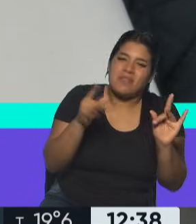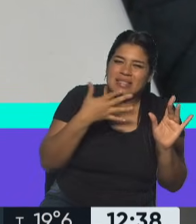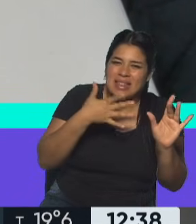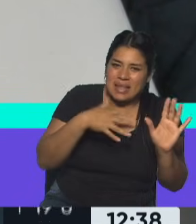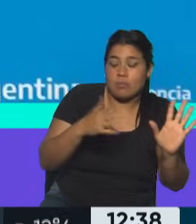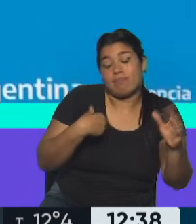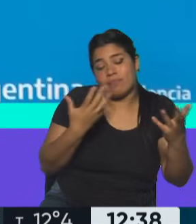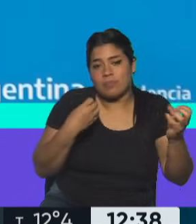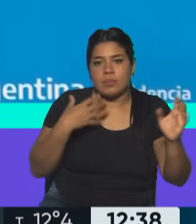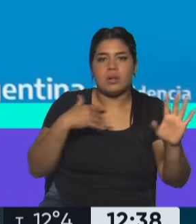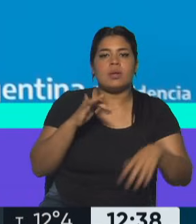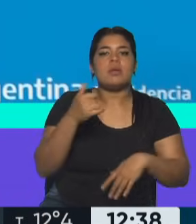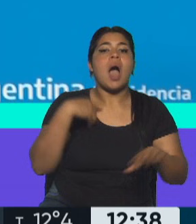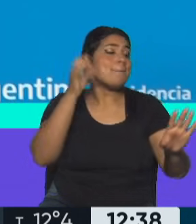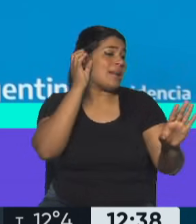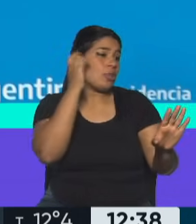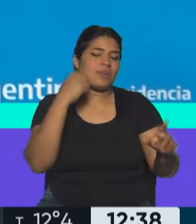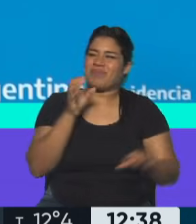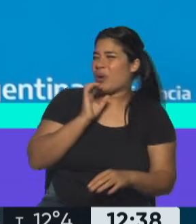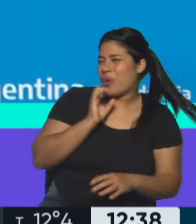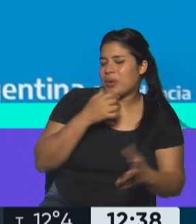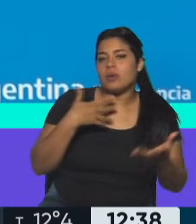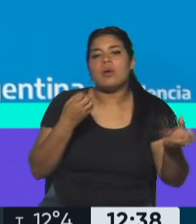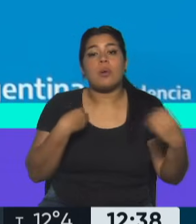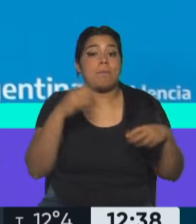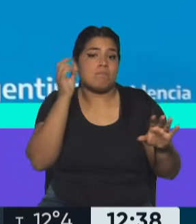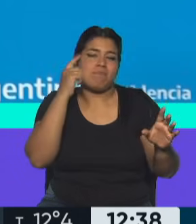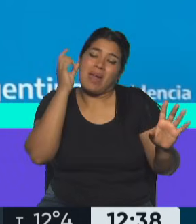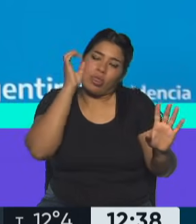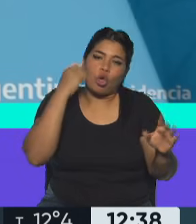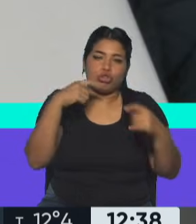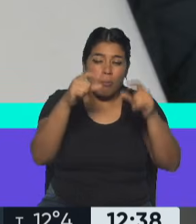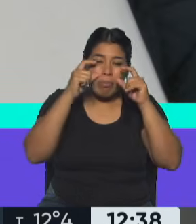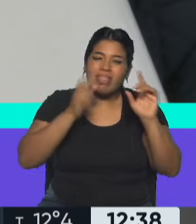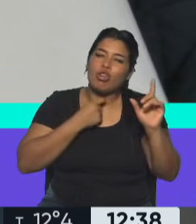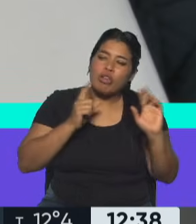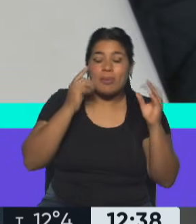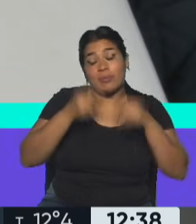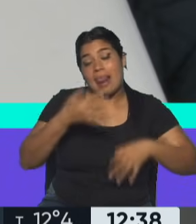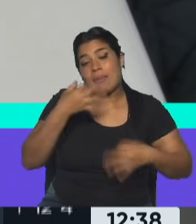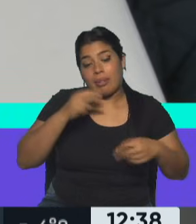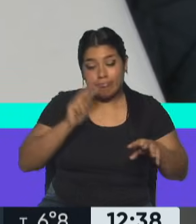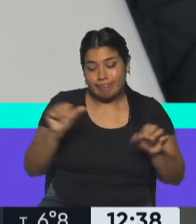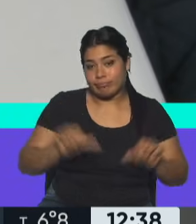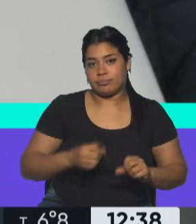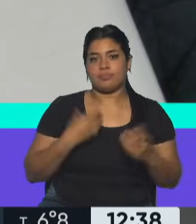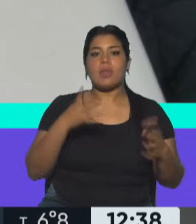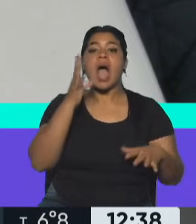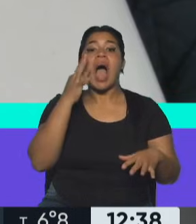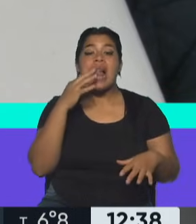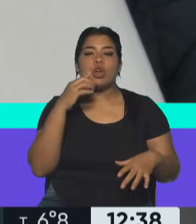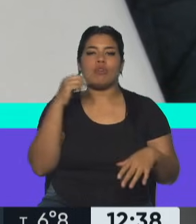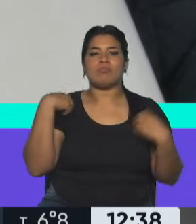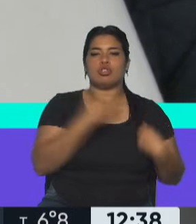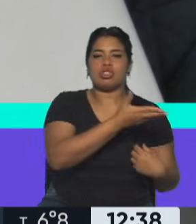eso le decía. Dice Jean, no, estaba un poquito de humor. Trato de no ponérmelos, pero... Gabriela, consultarle algo que le aqueja mucho a la sociedad